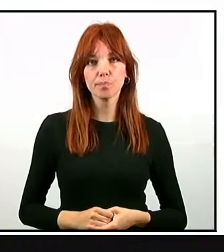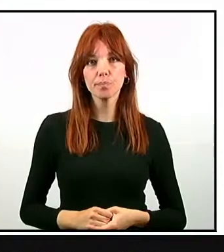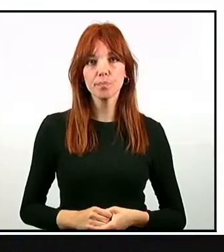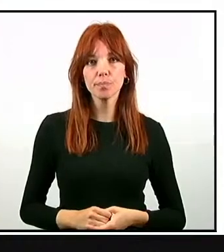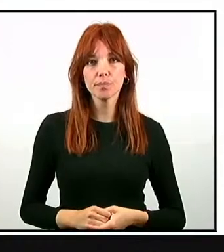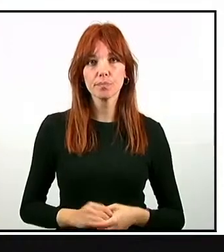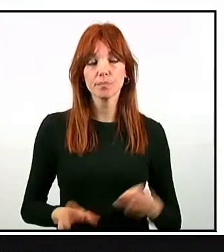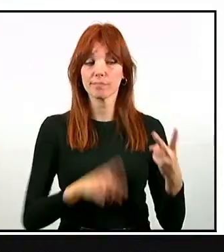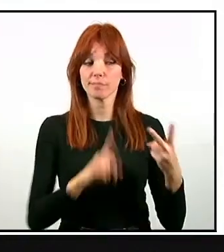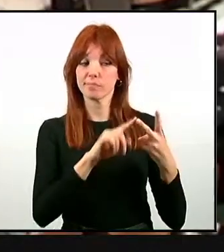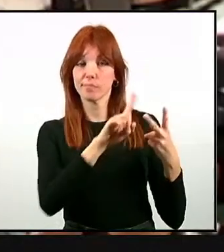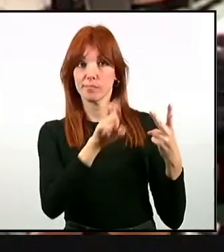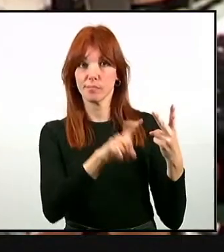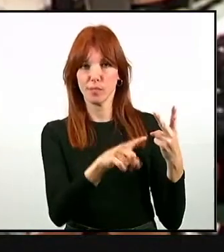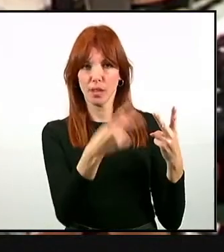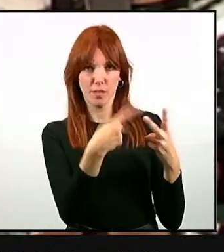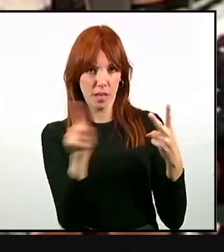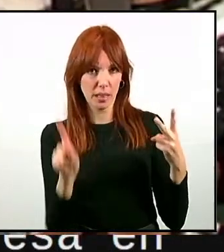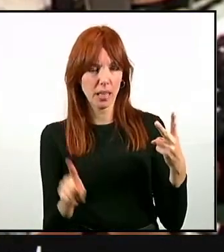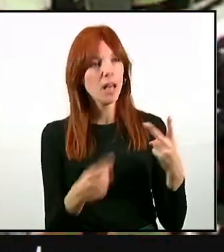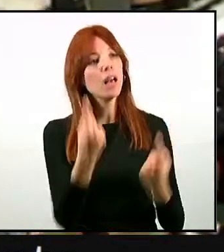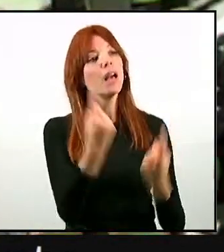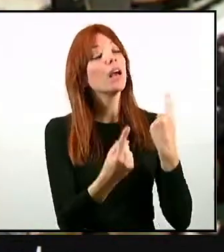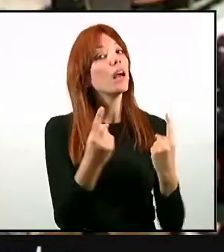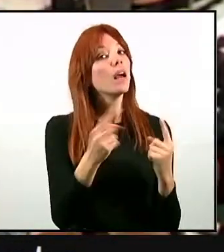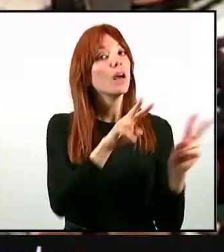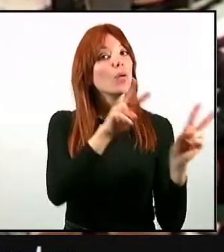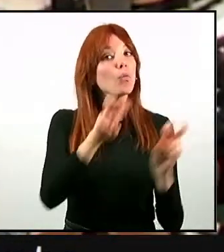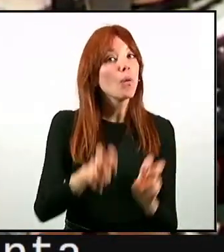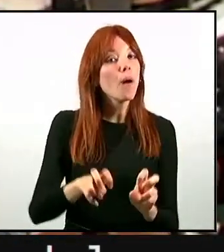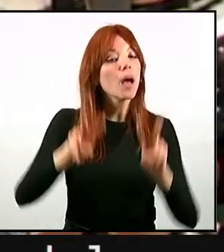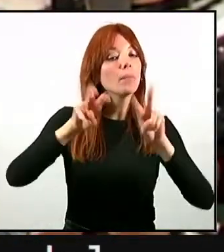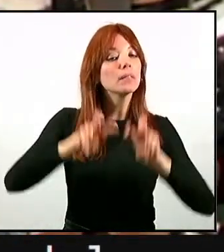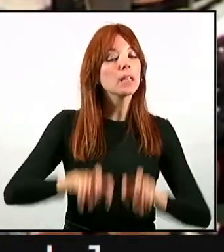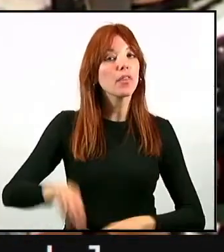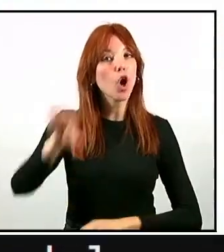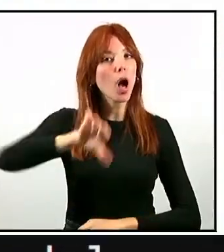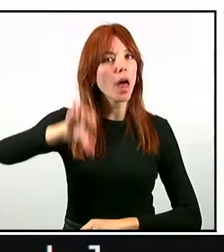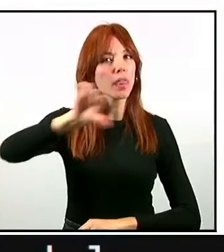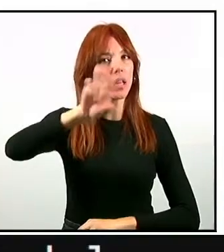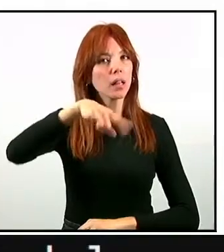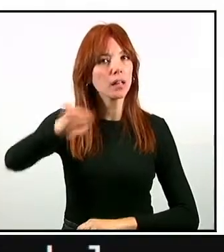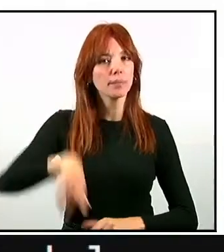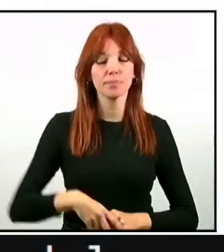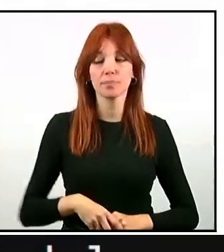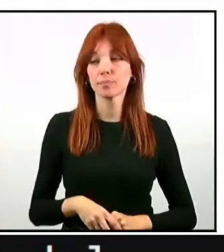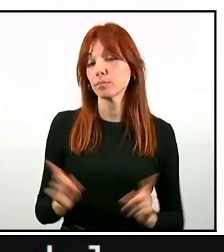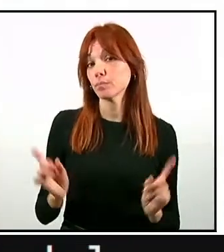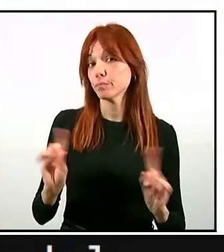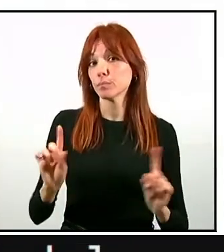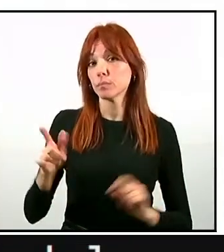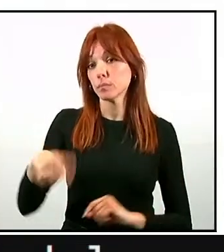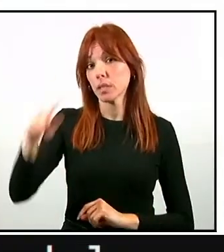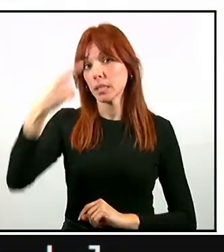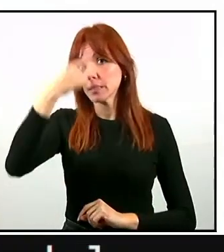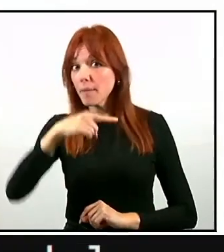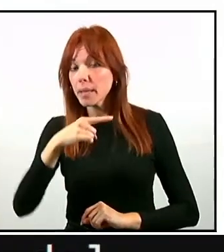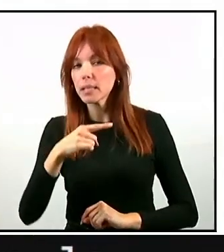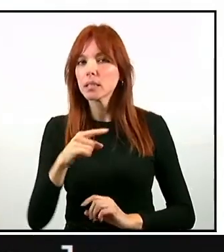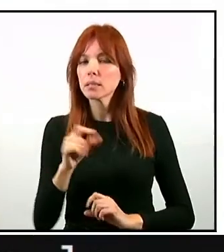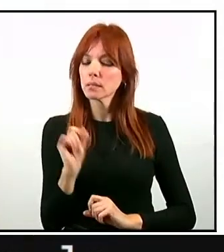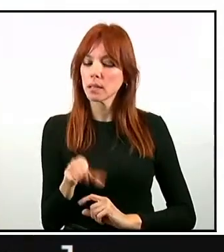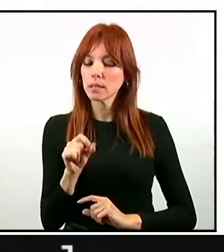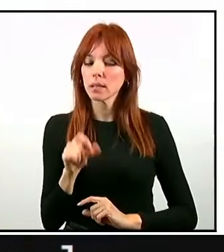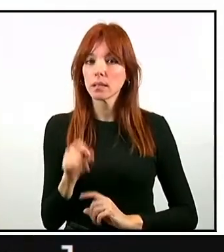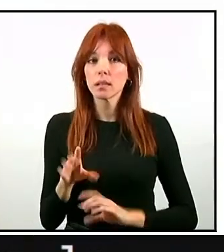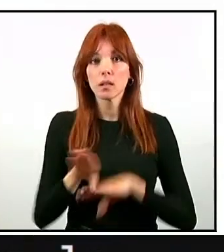Y una cosa completamente distinta. ¿Alguna novedad sobre la investigación del aceite? No, como bien saben, puntualmente la Consejería